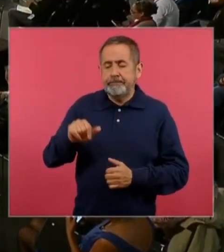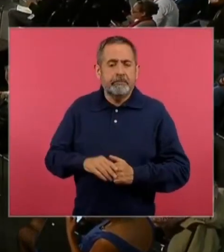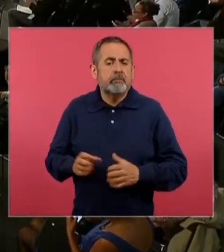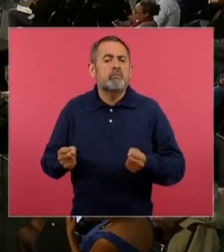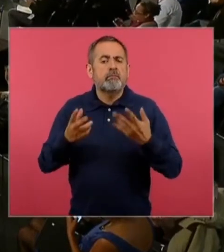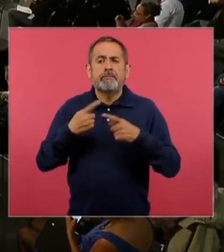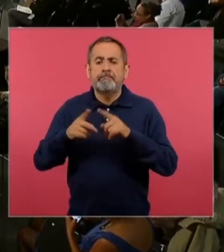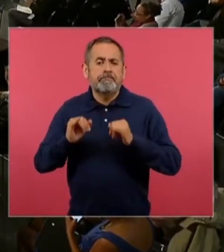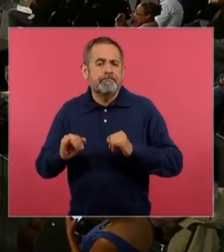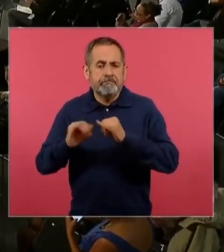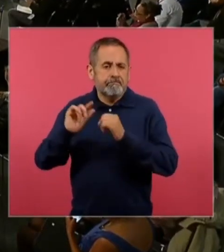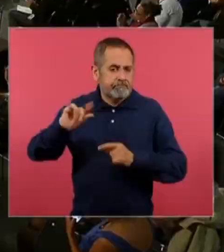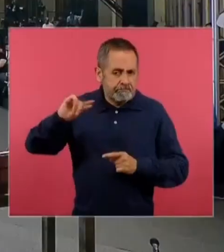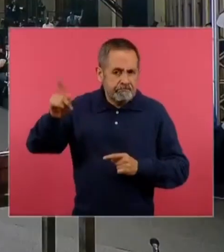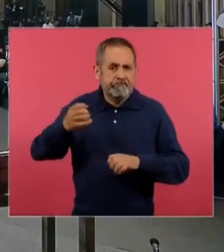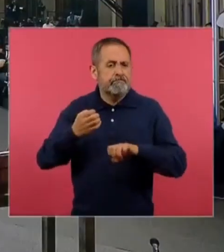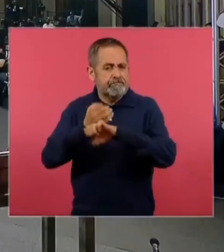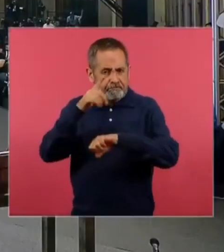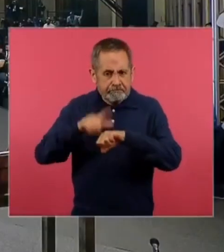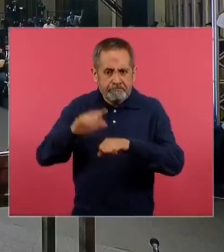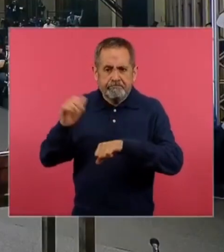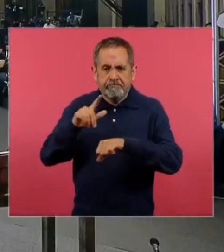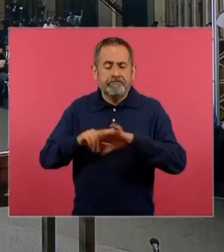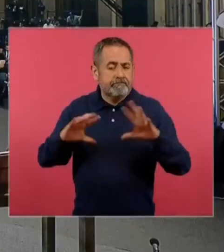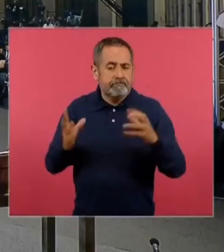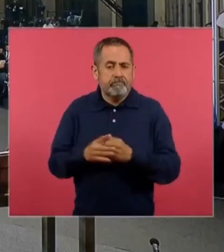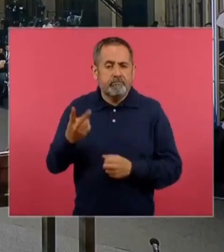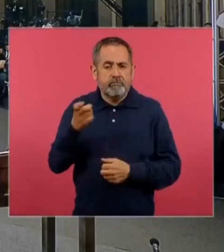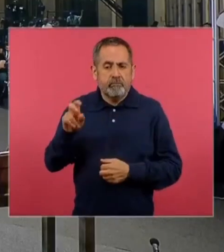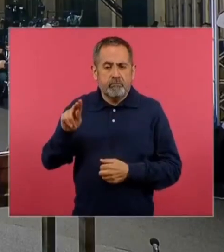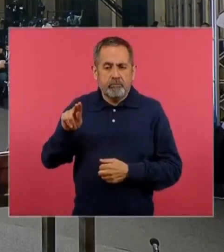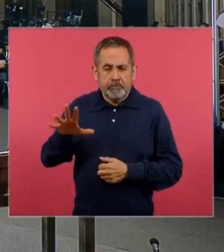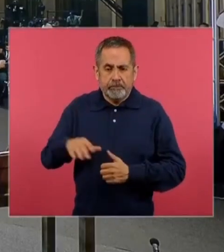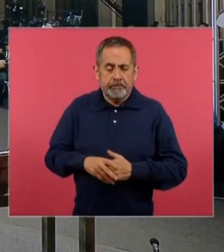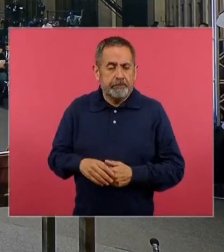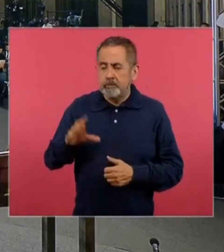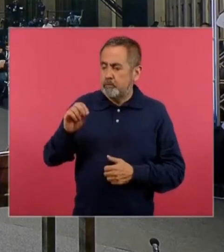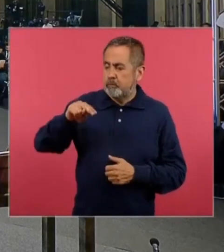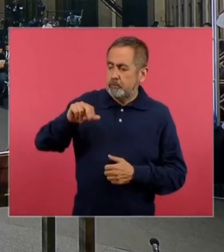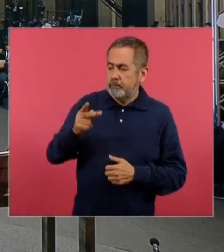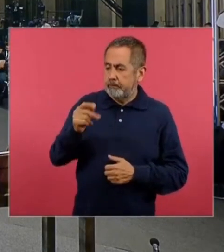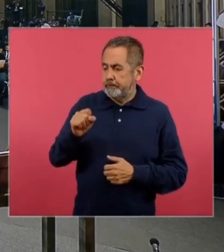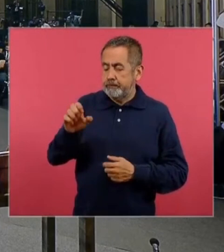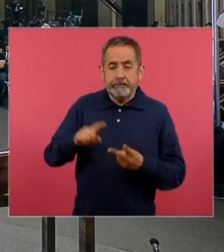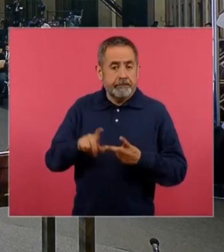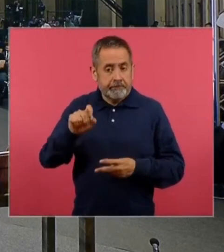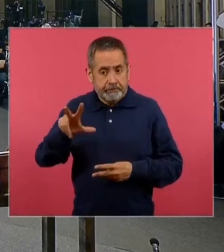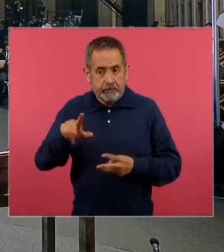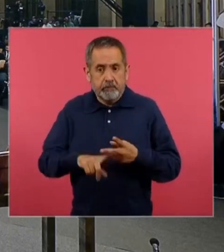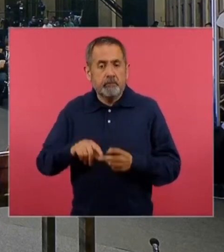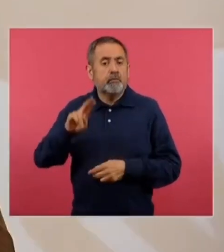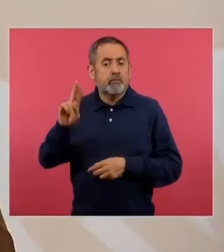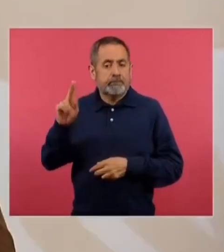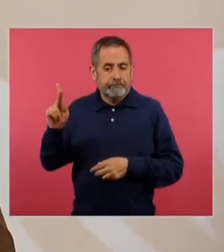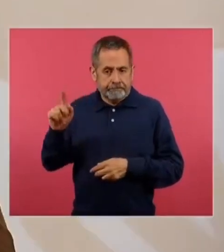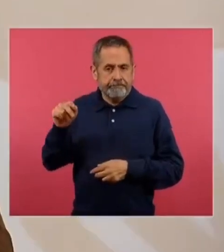educativas, ya sea estatales o federales? 285. De CONAPACE, 28. De la Universidad